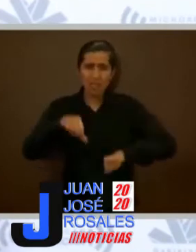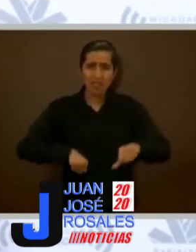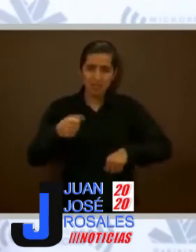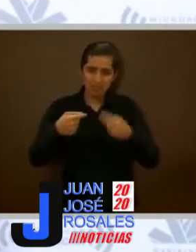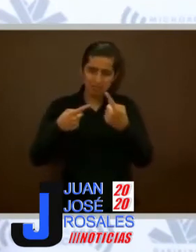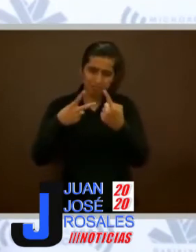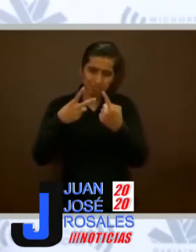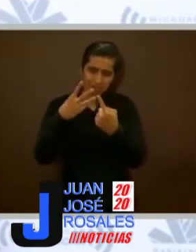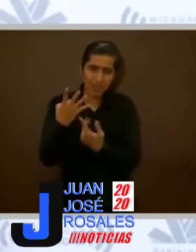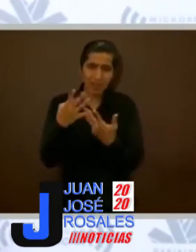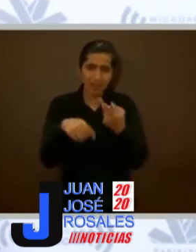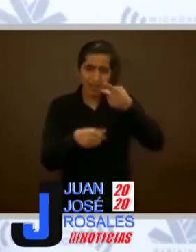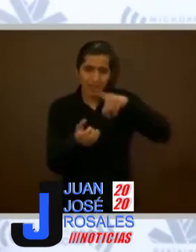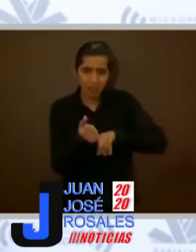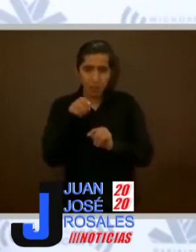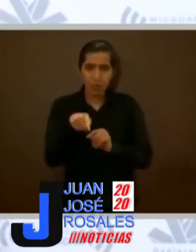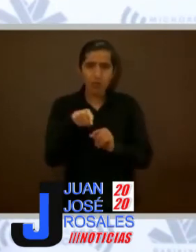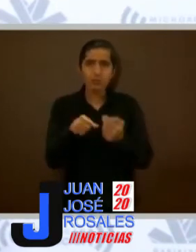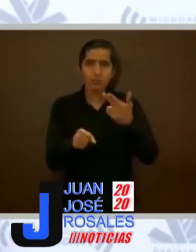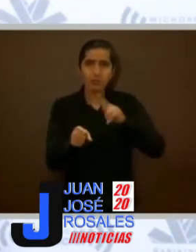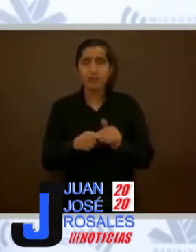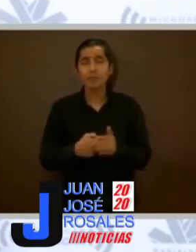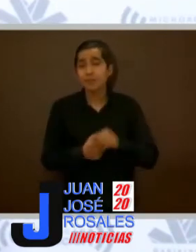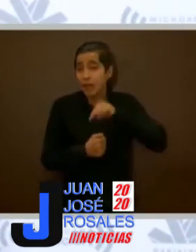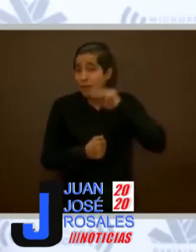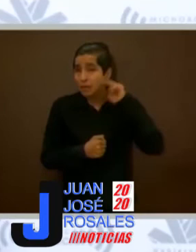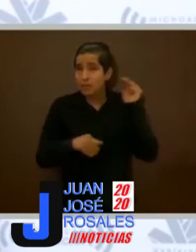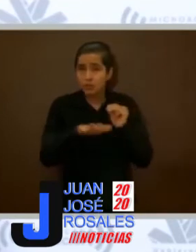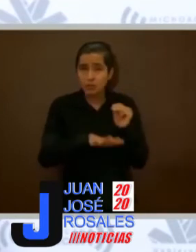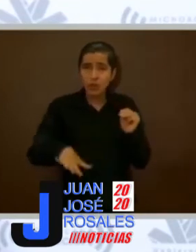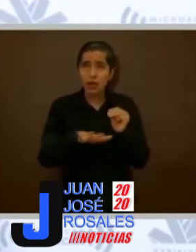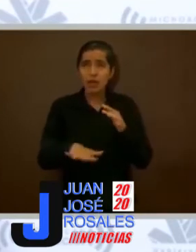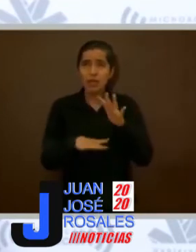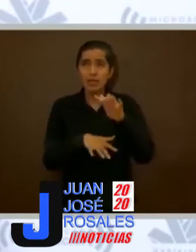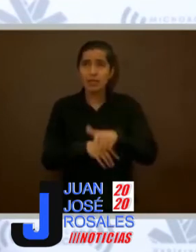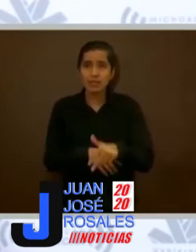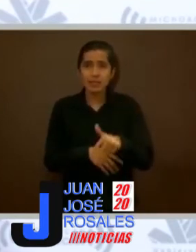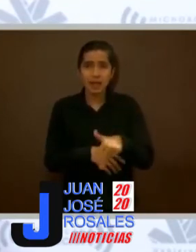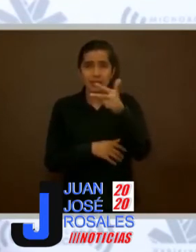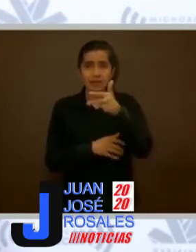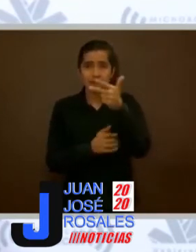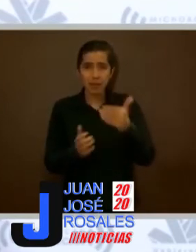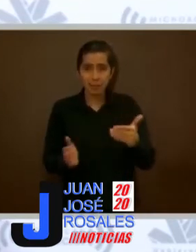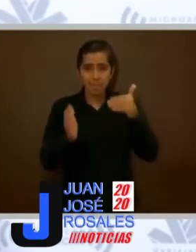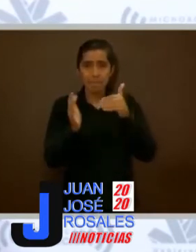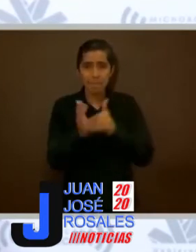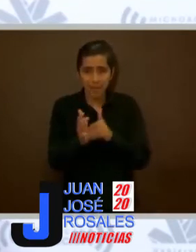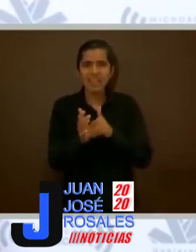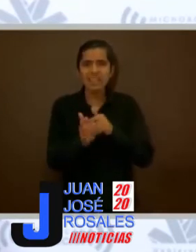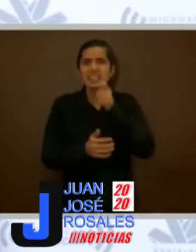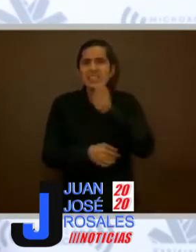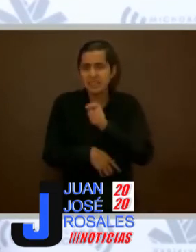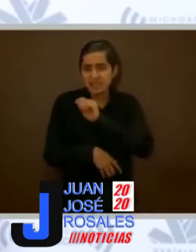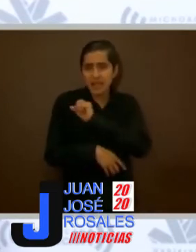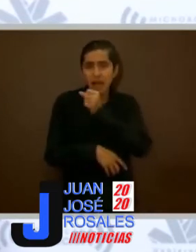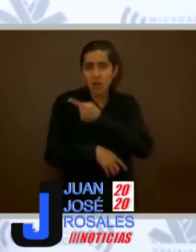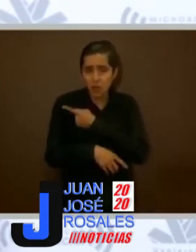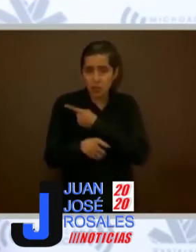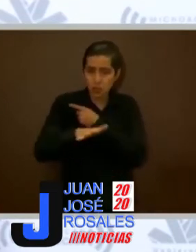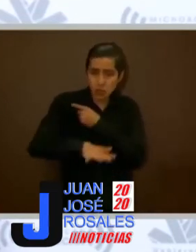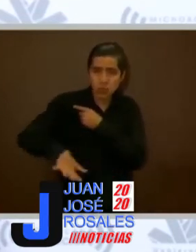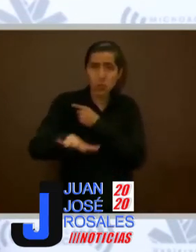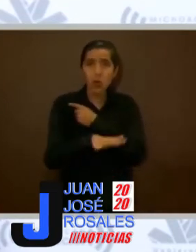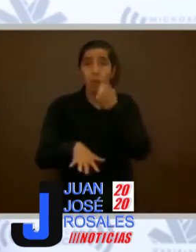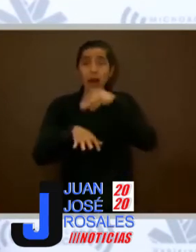todas ustedes, a todas y a todos ustedes, quiero agradecerles profundamente